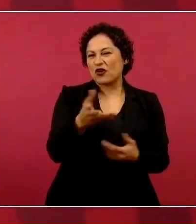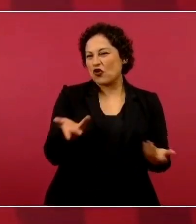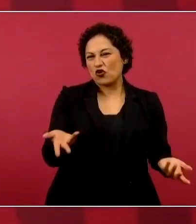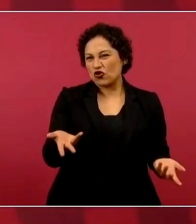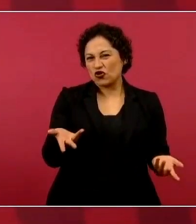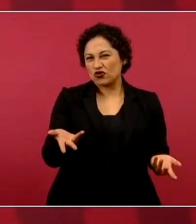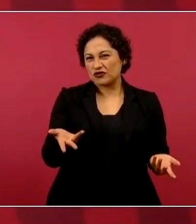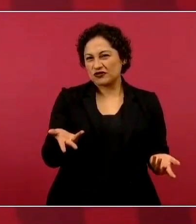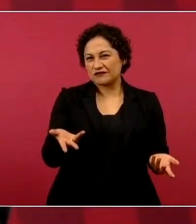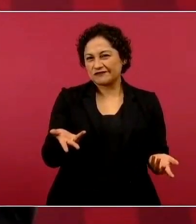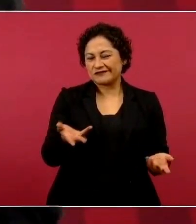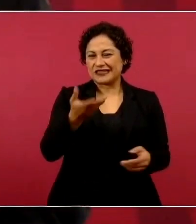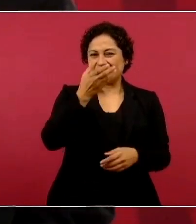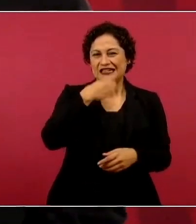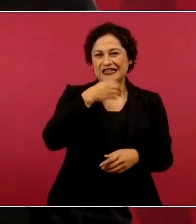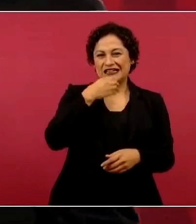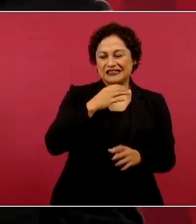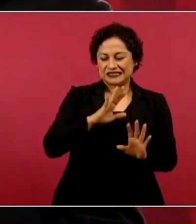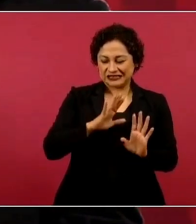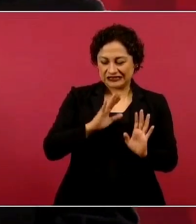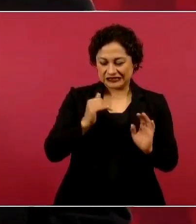el general Cárdenas opta